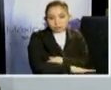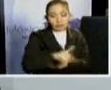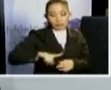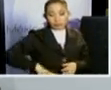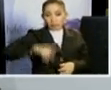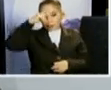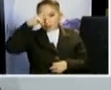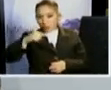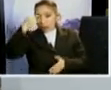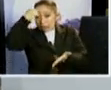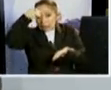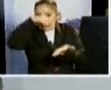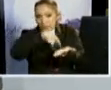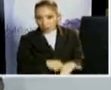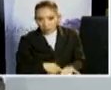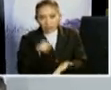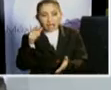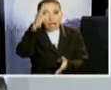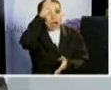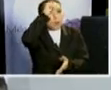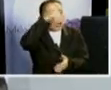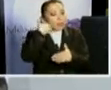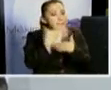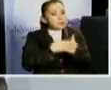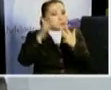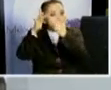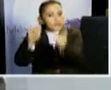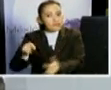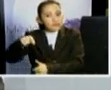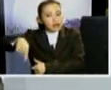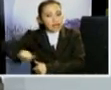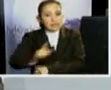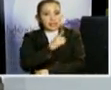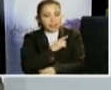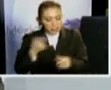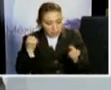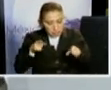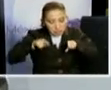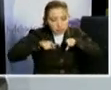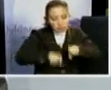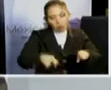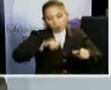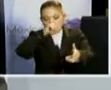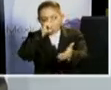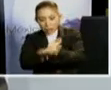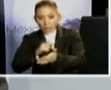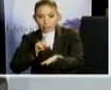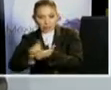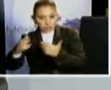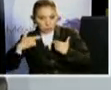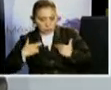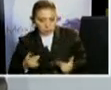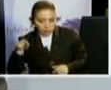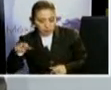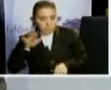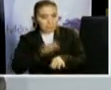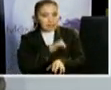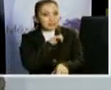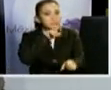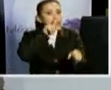de México considera que el acuerdo que se alcance en París debe ser consistente con el marco general de los derechos humanos, en